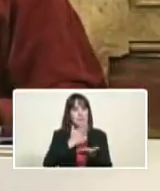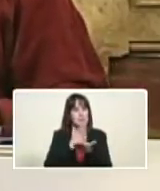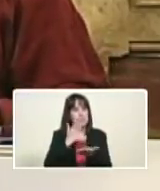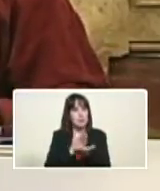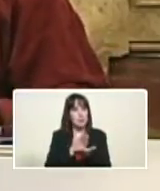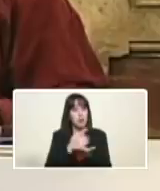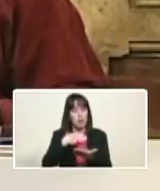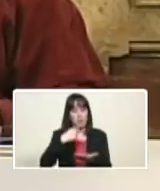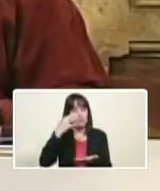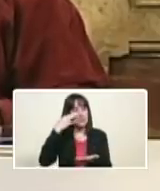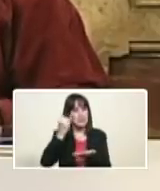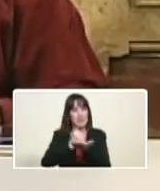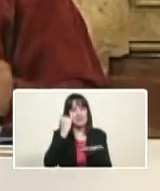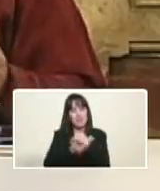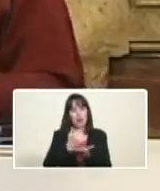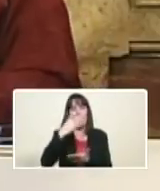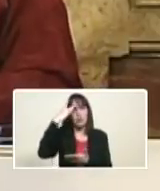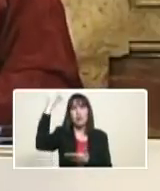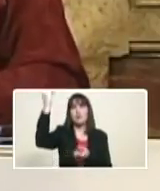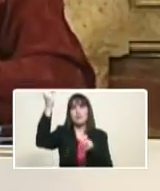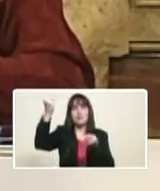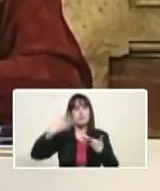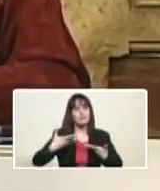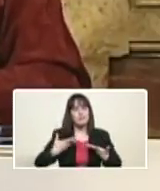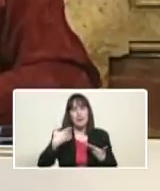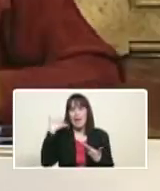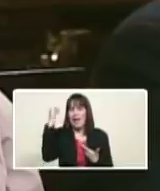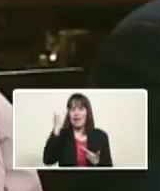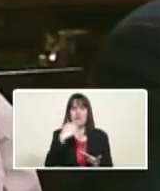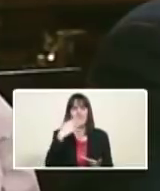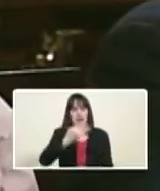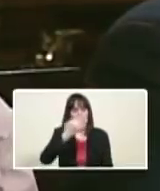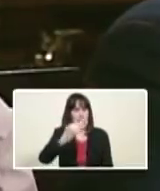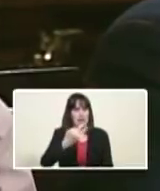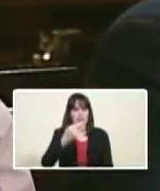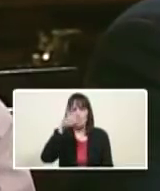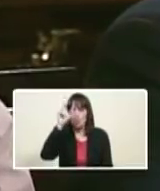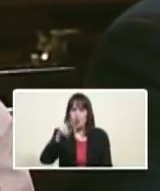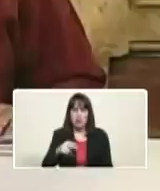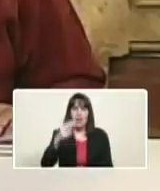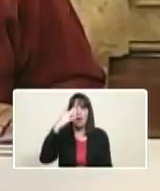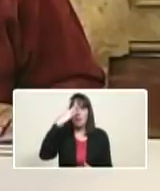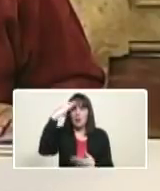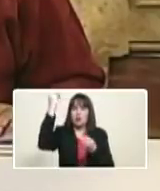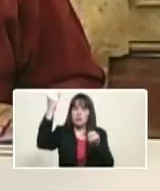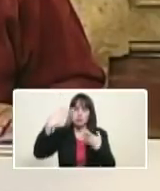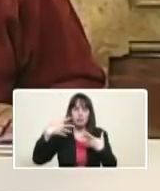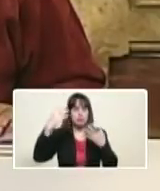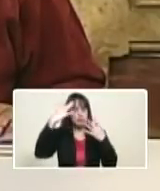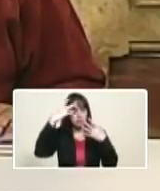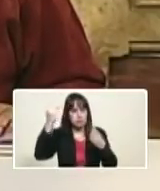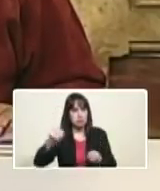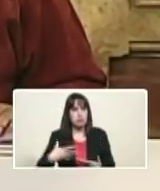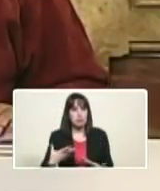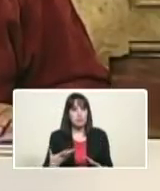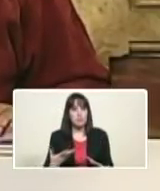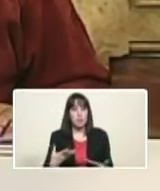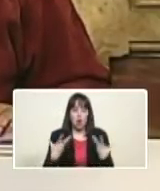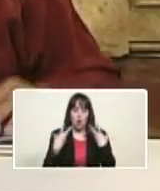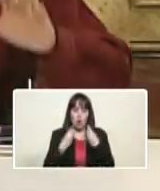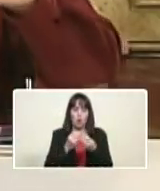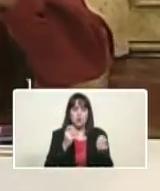Soy testigo de que Dios existe. Todos los días soy testigo de la mano de nuestro Señor